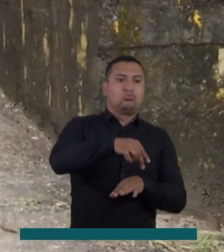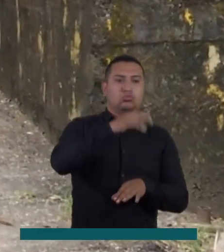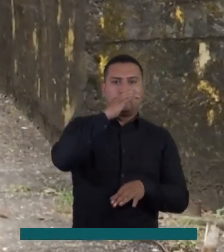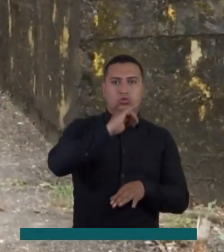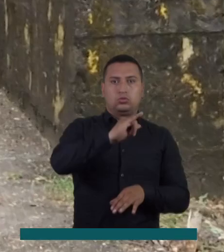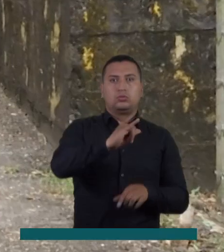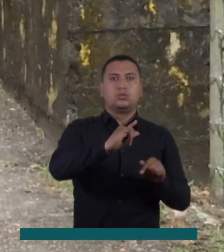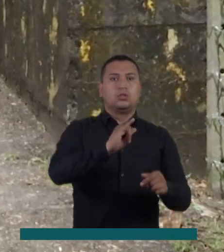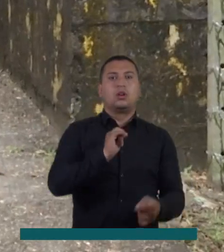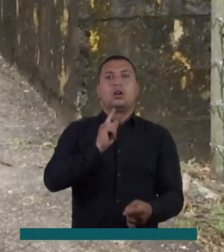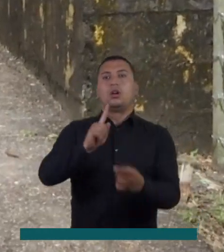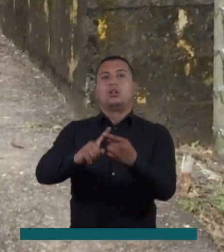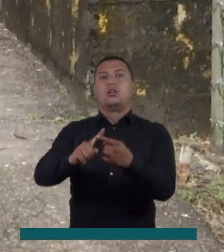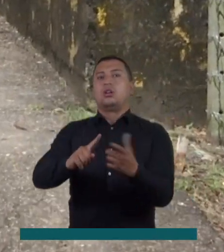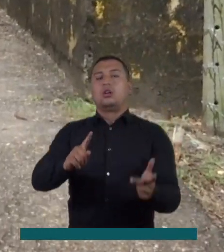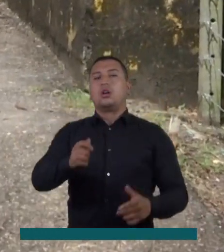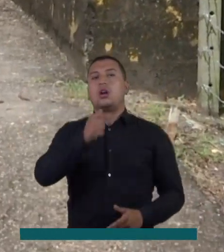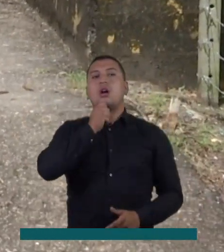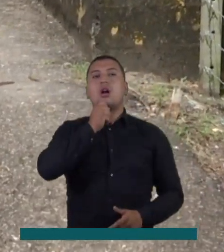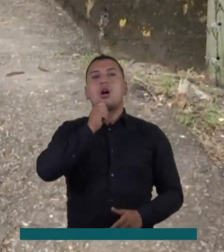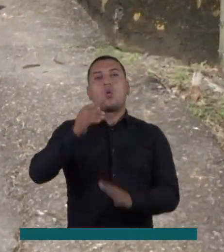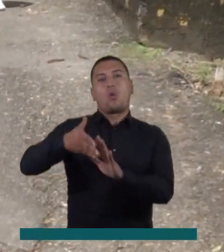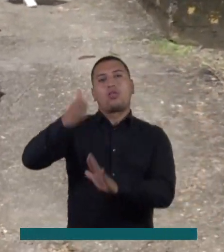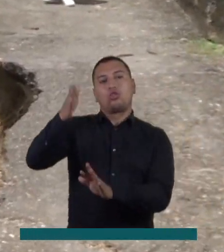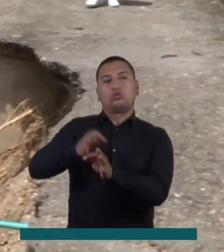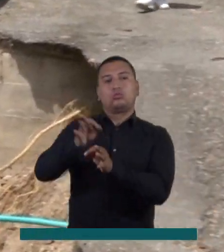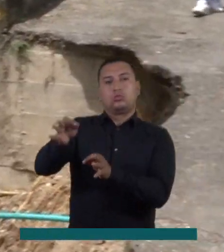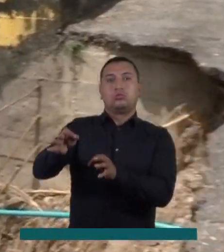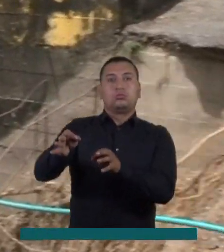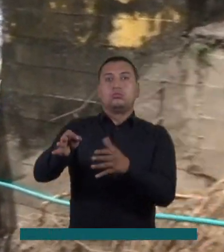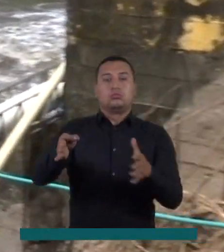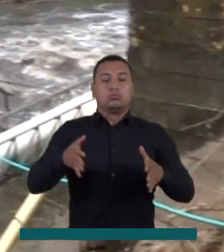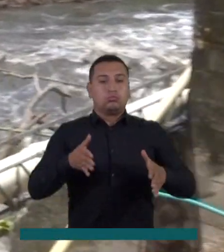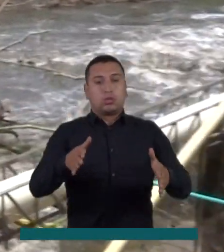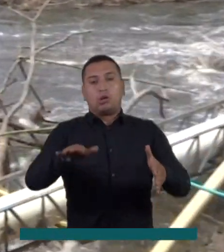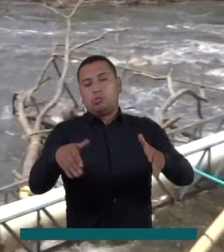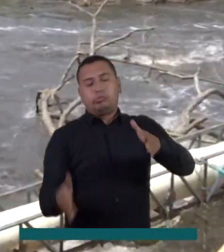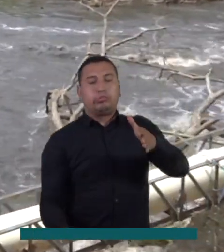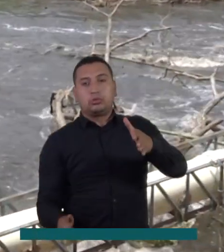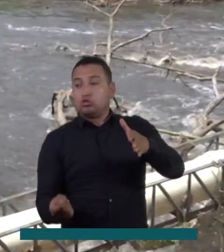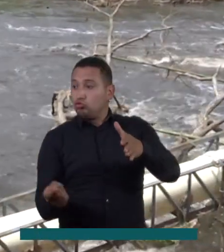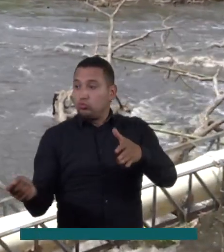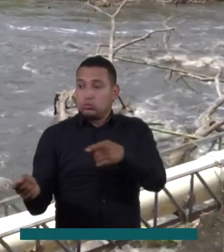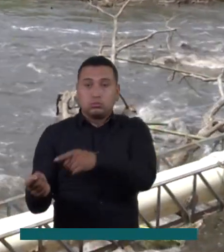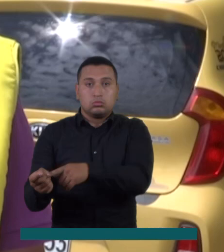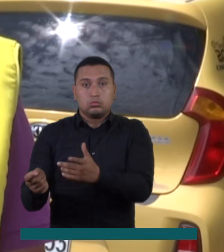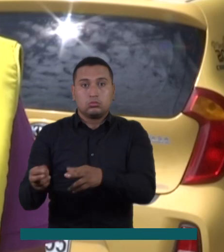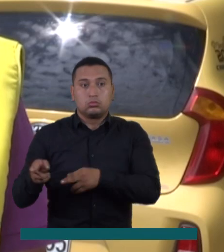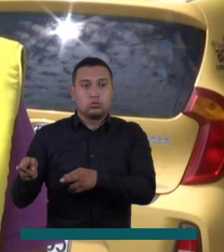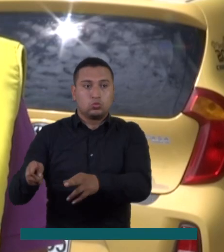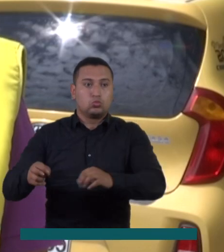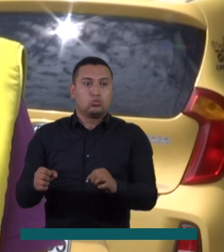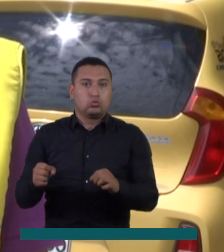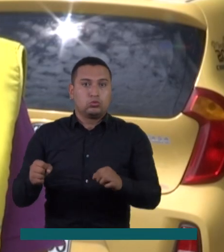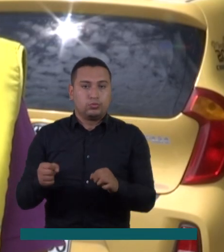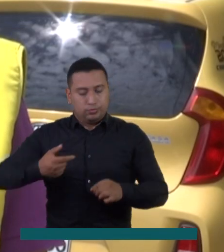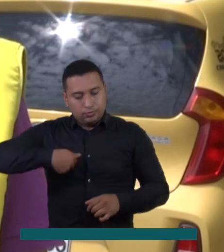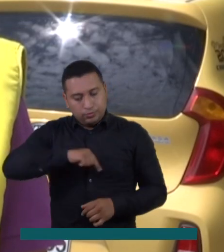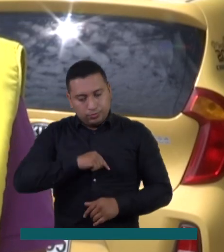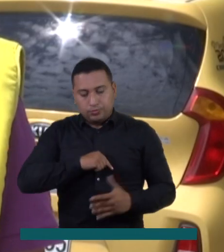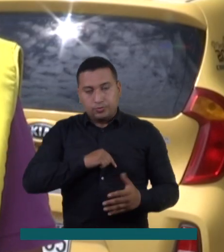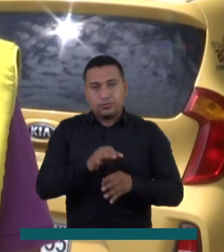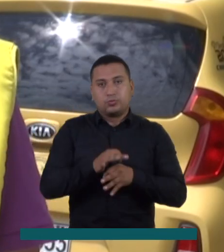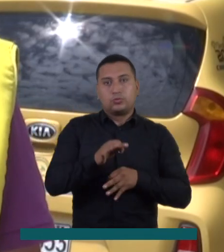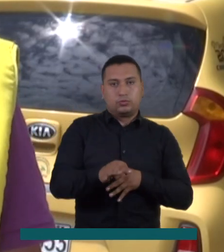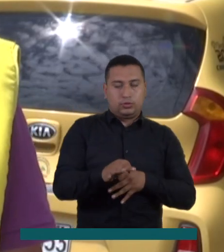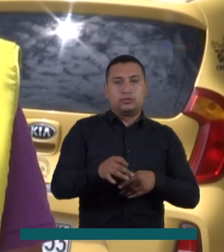llegar a Agua de Dios, perdió la bancada a unos cuantos metros del río Bogotá. Nosotros como municipio también